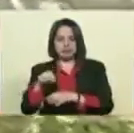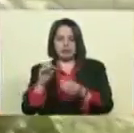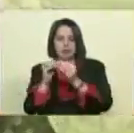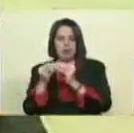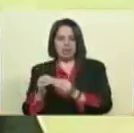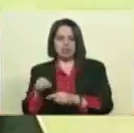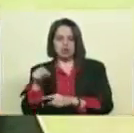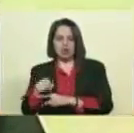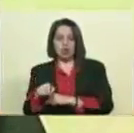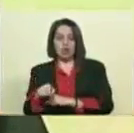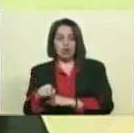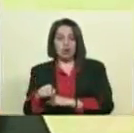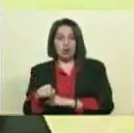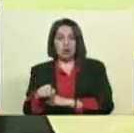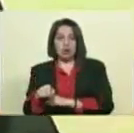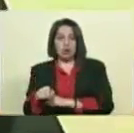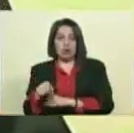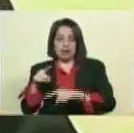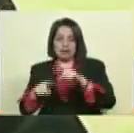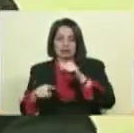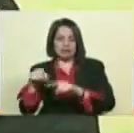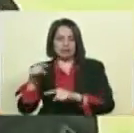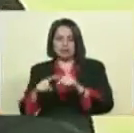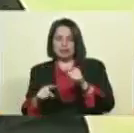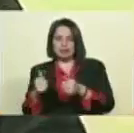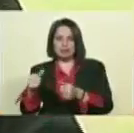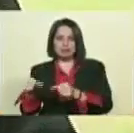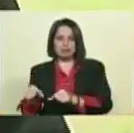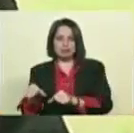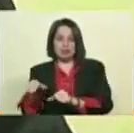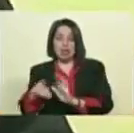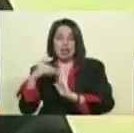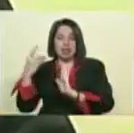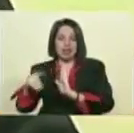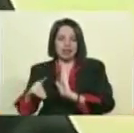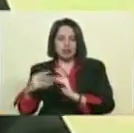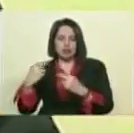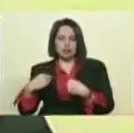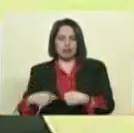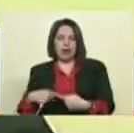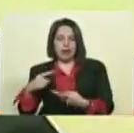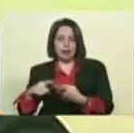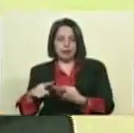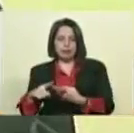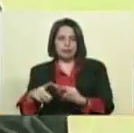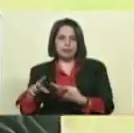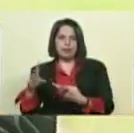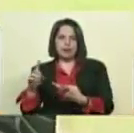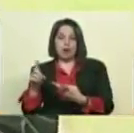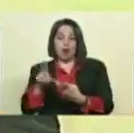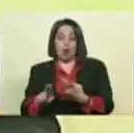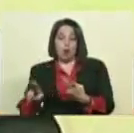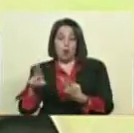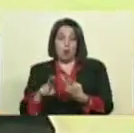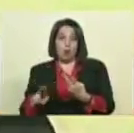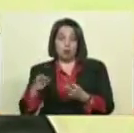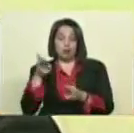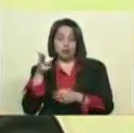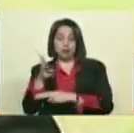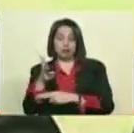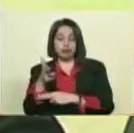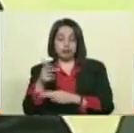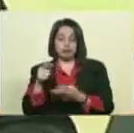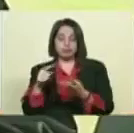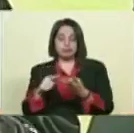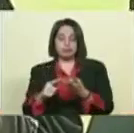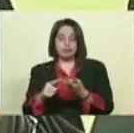operación los factores que tengan que ver con el derecho humano, derecho humanitario, el uso progresivo del arma y